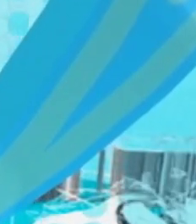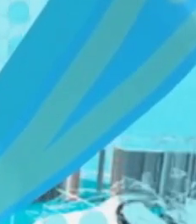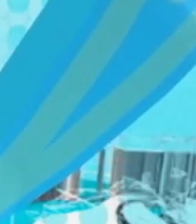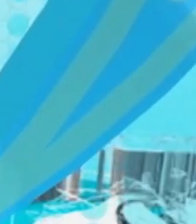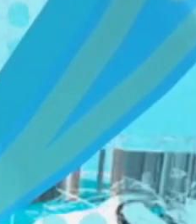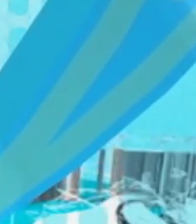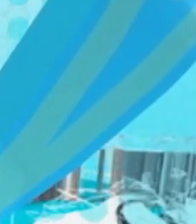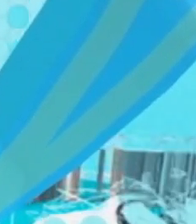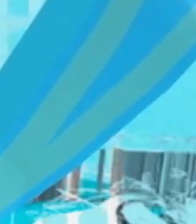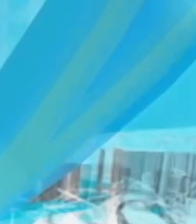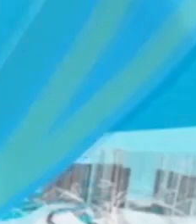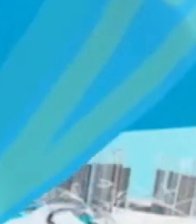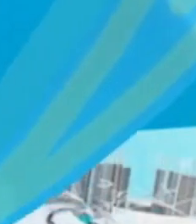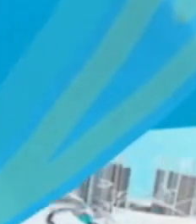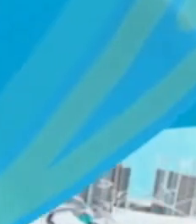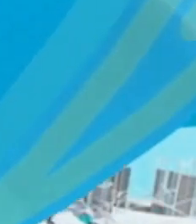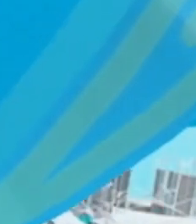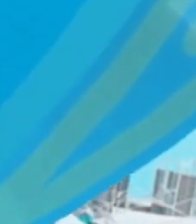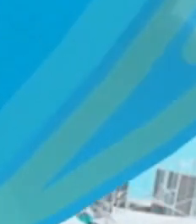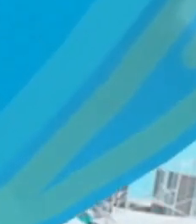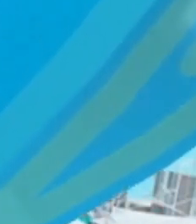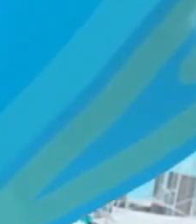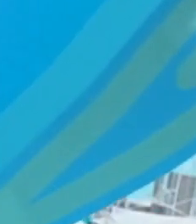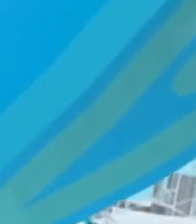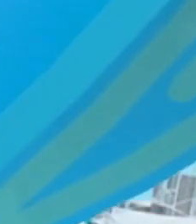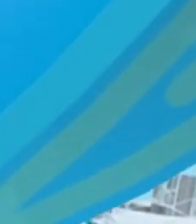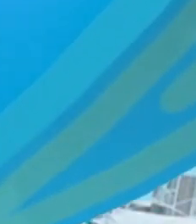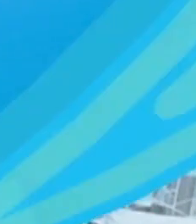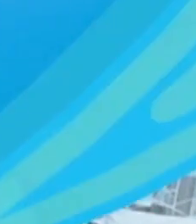Banco Popular presentó El Tipo de Cambio.